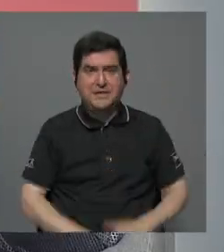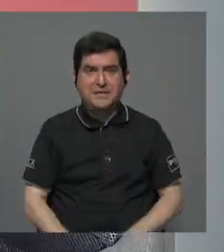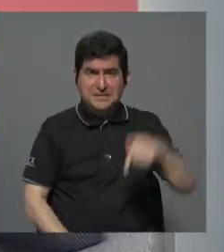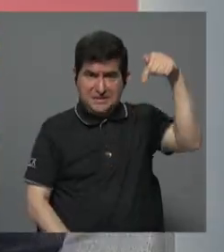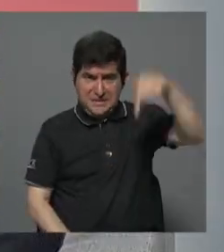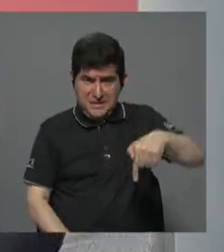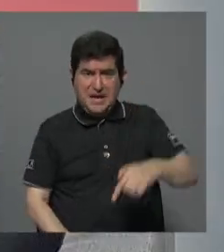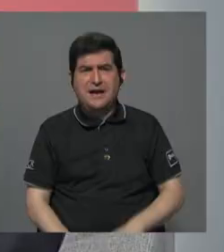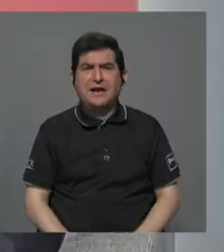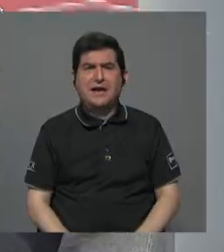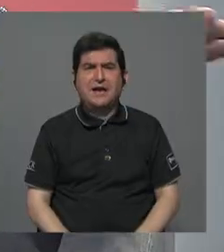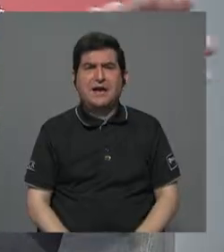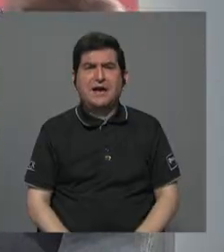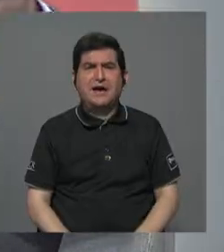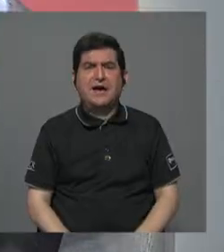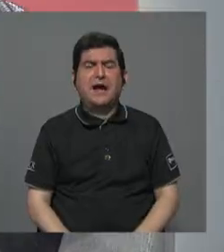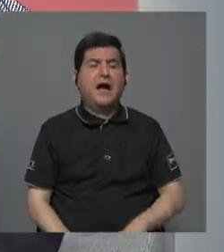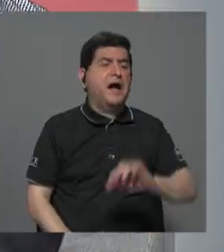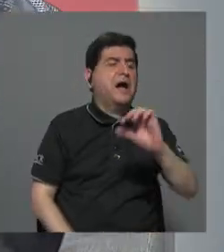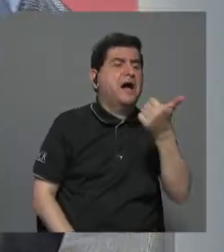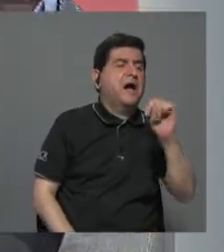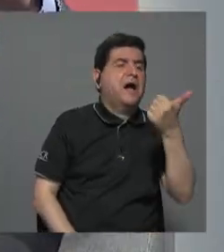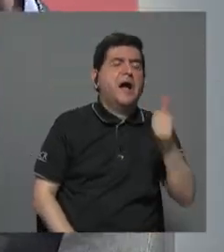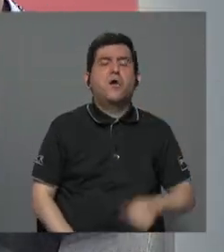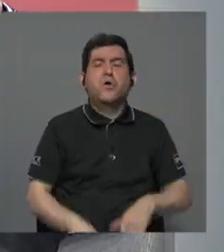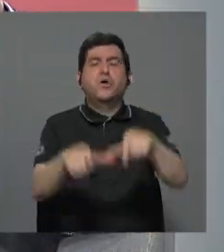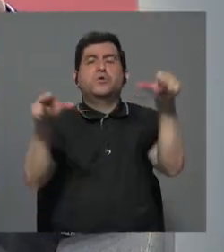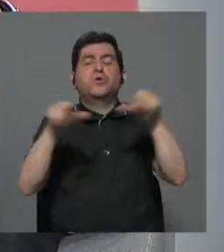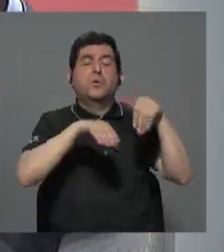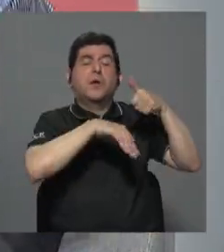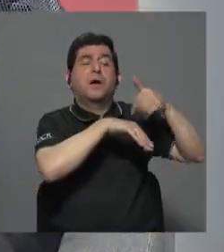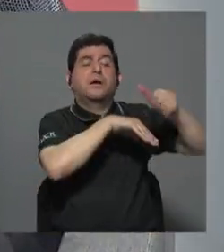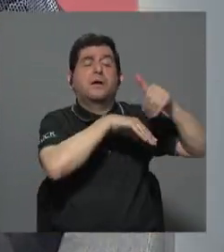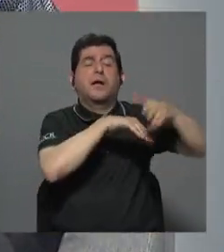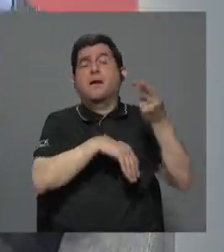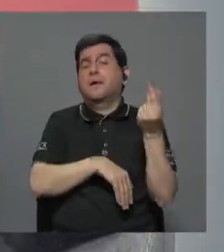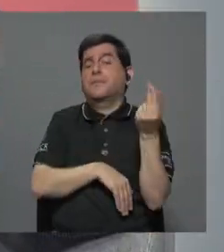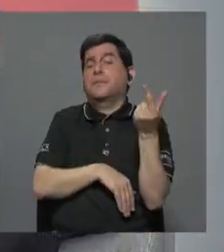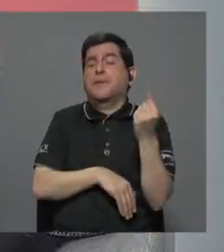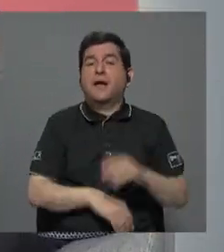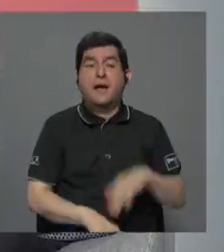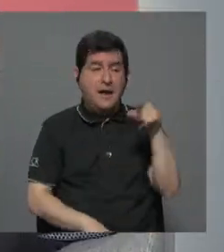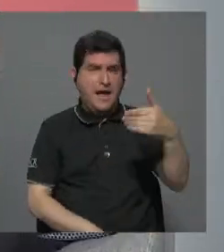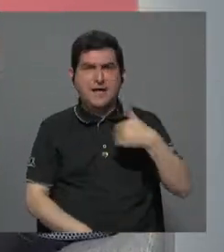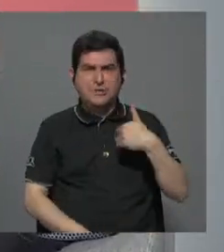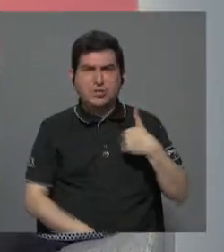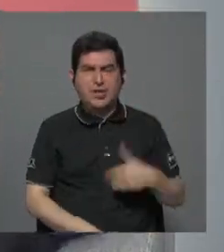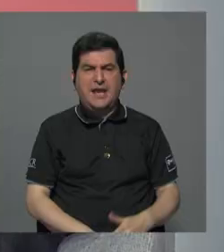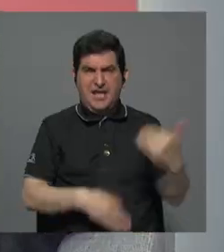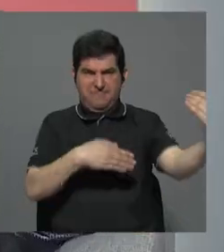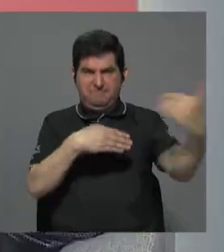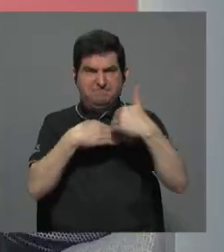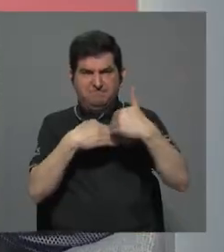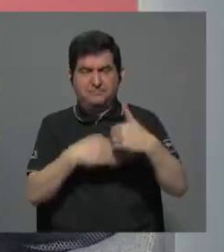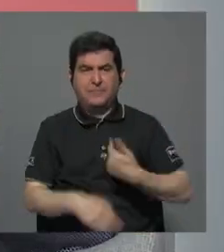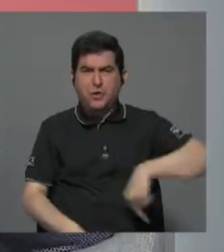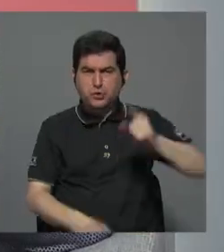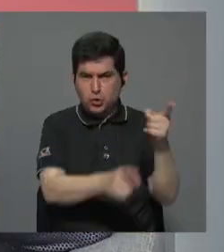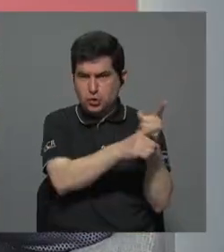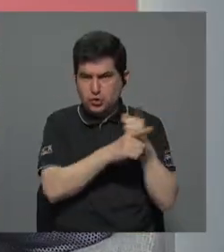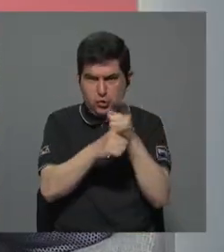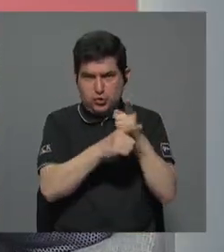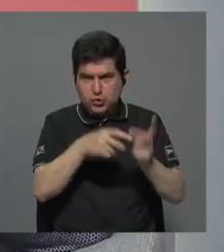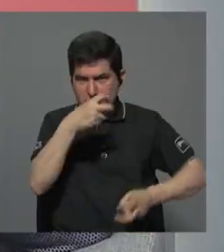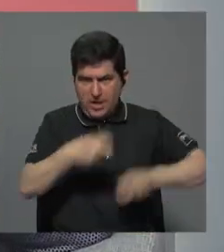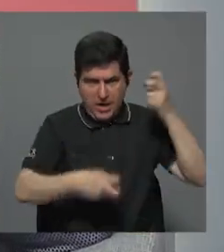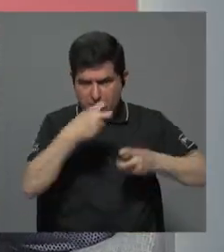está disparando hacia otros destinos y eso es lo que tenemos que atacar si nosotros corregimos ese